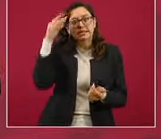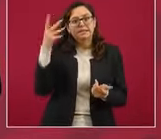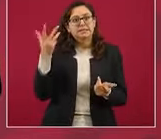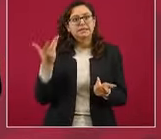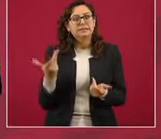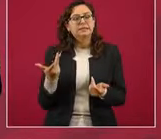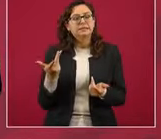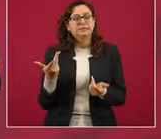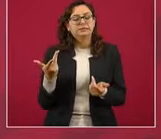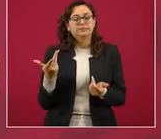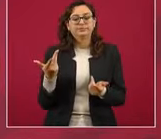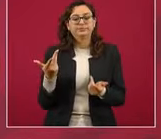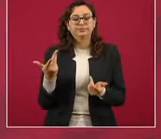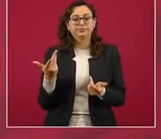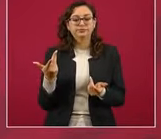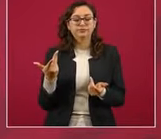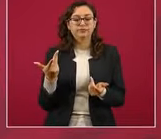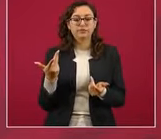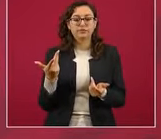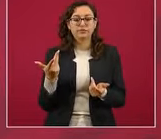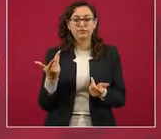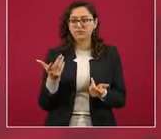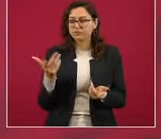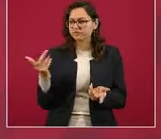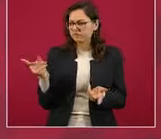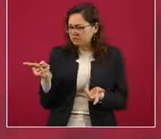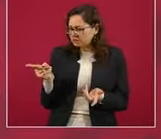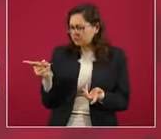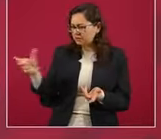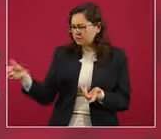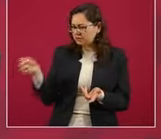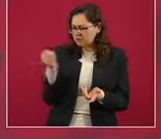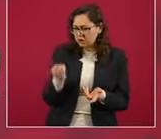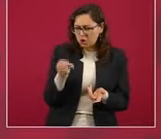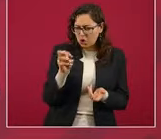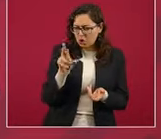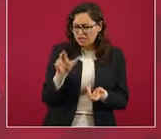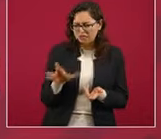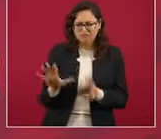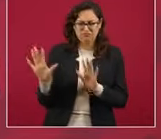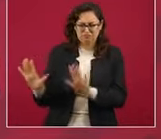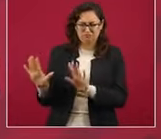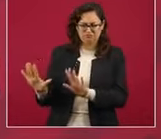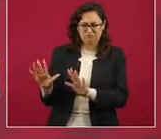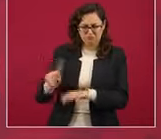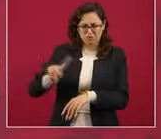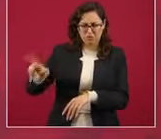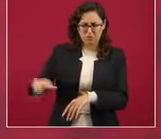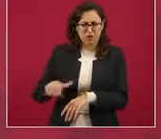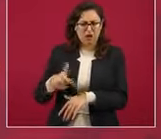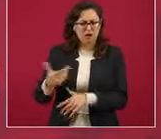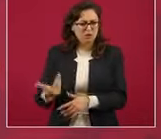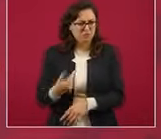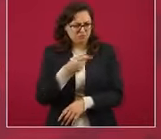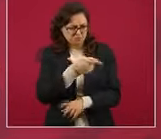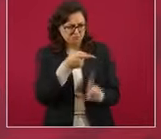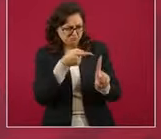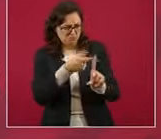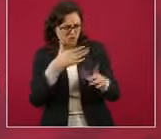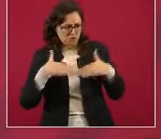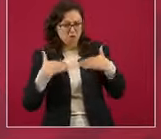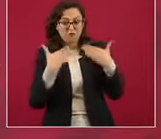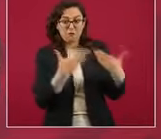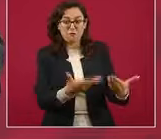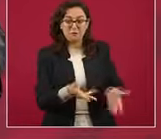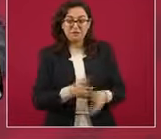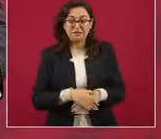íbamos a necesitar a Horacio desde el principio. Lo importante